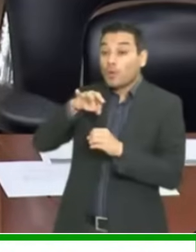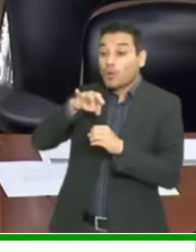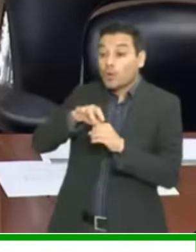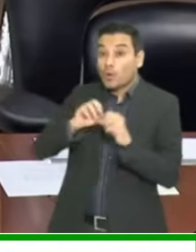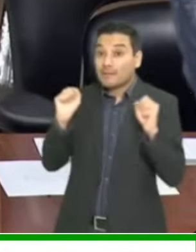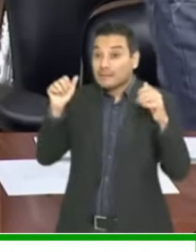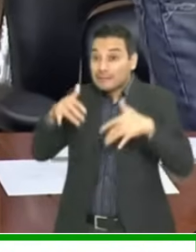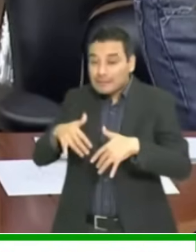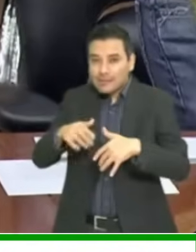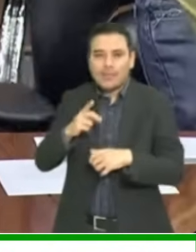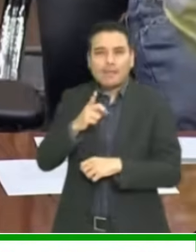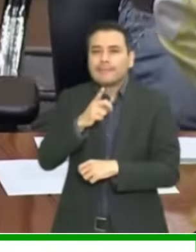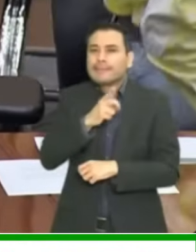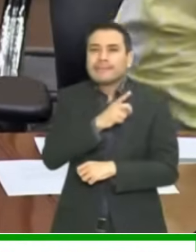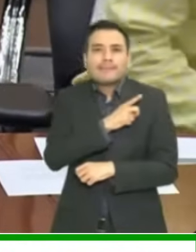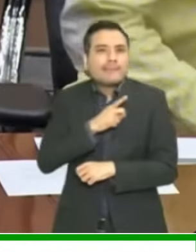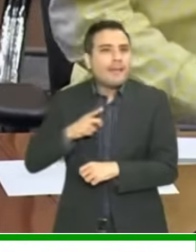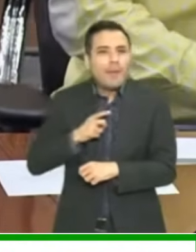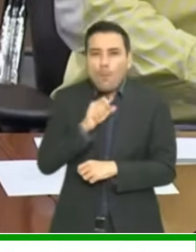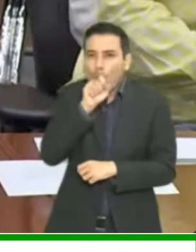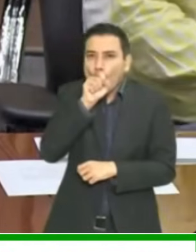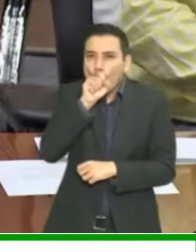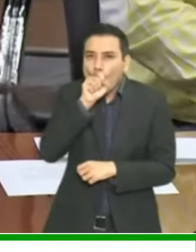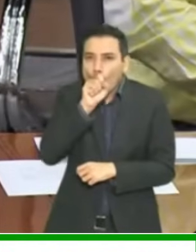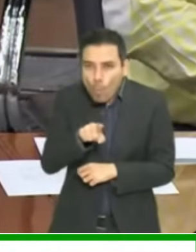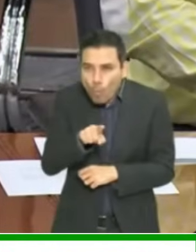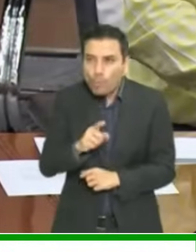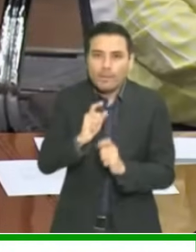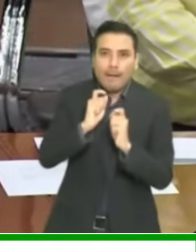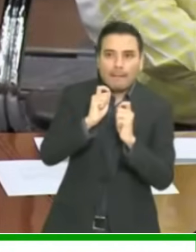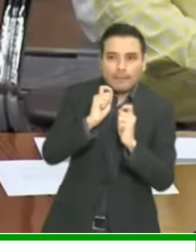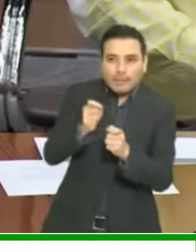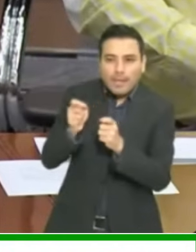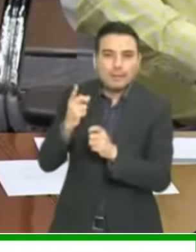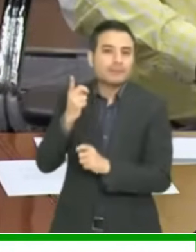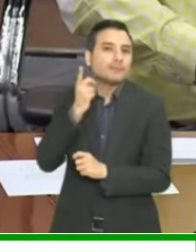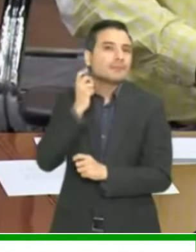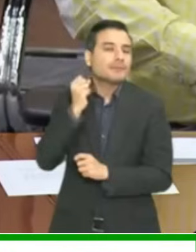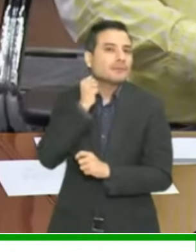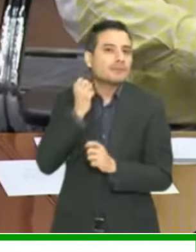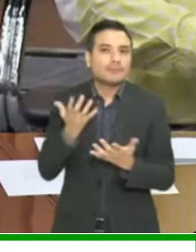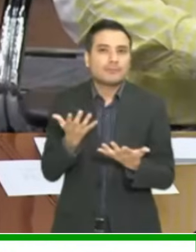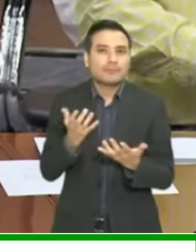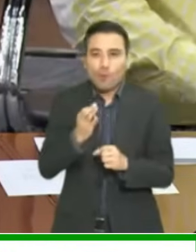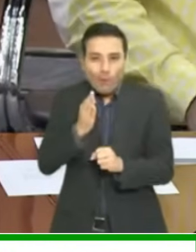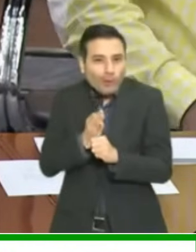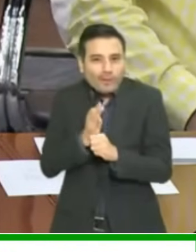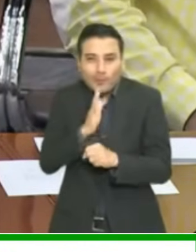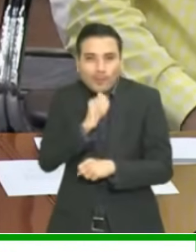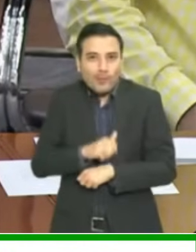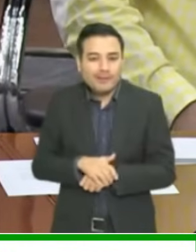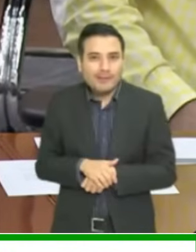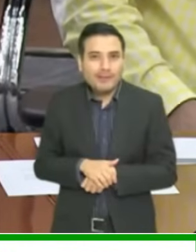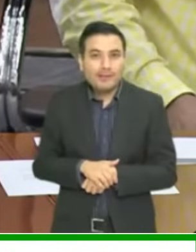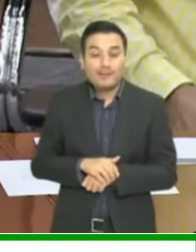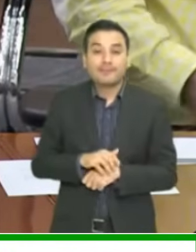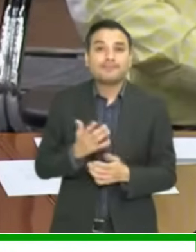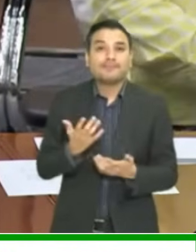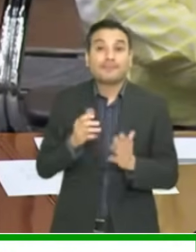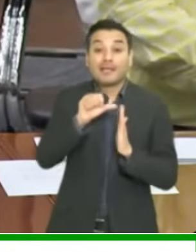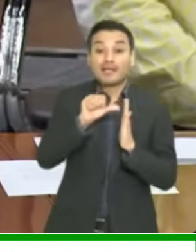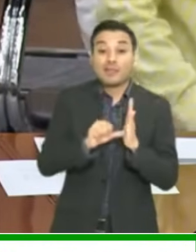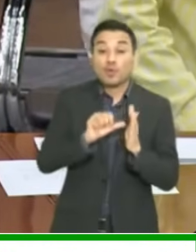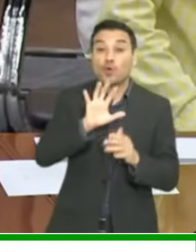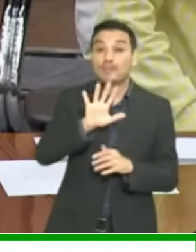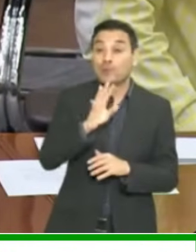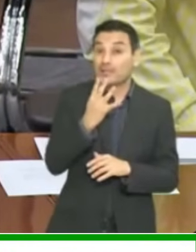o el dibujo más similar a la forma que se integra el Poder Legislativo. Pero hoy no existe, porque hay la viabilidad en el 54 constitucional